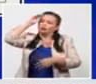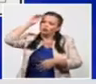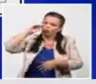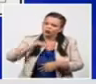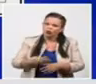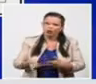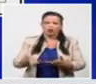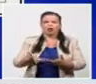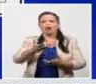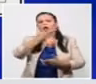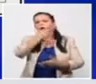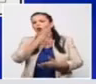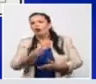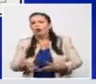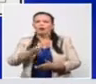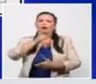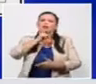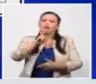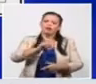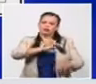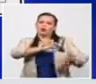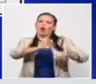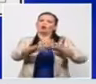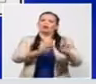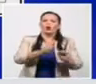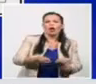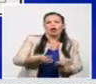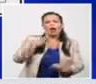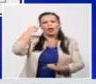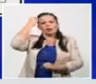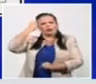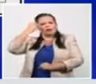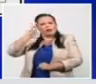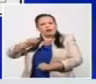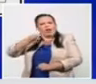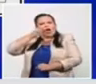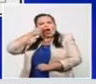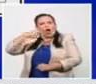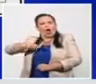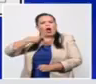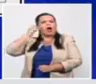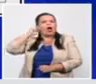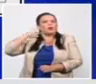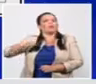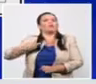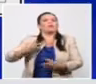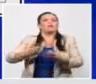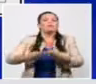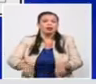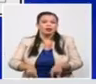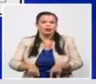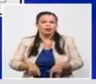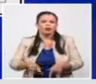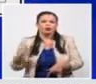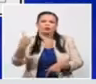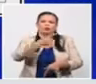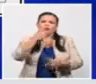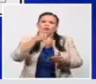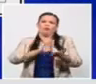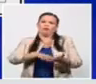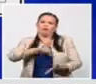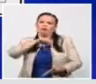Ya se sienten un poco independientes, pero también tenemos la responsabilidad de educarlos para que se puedan